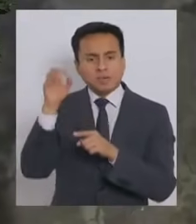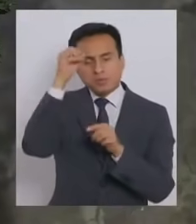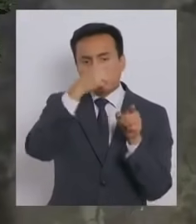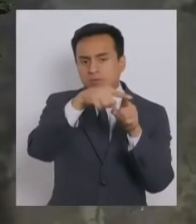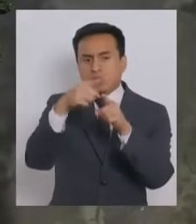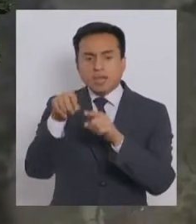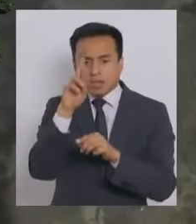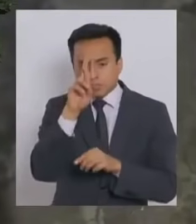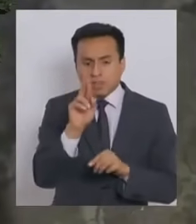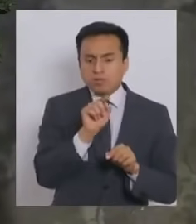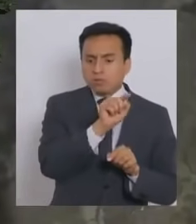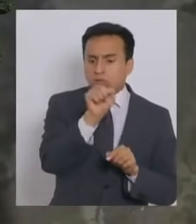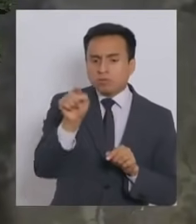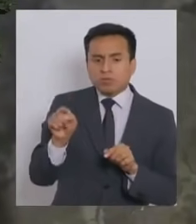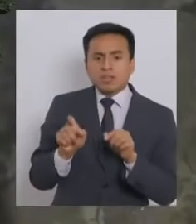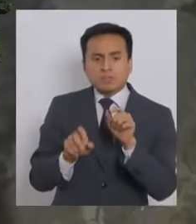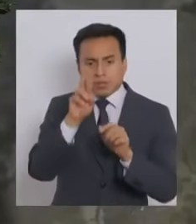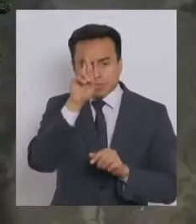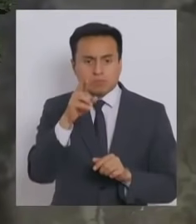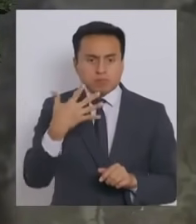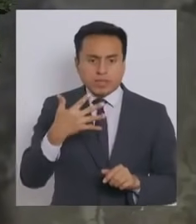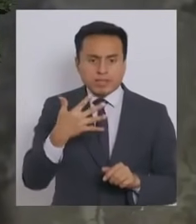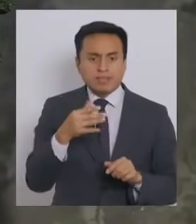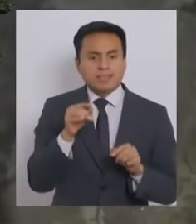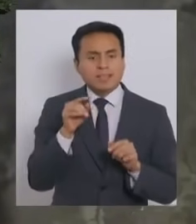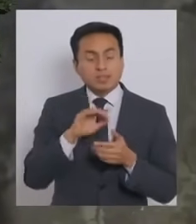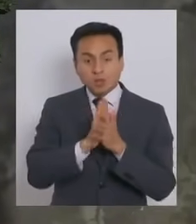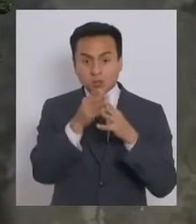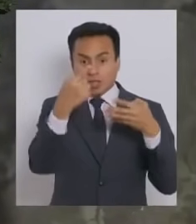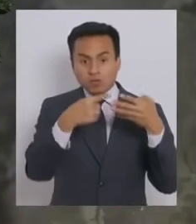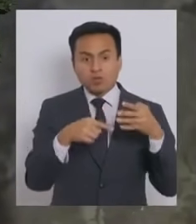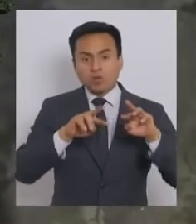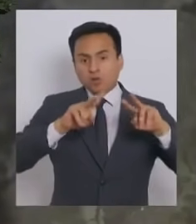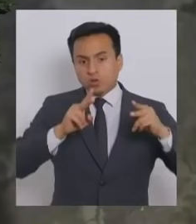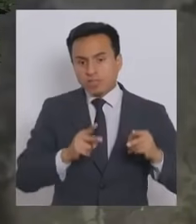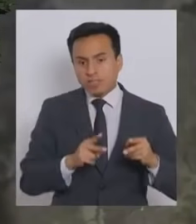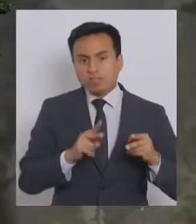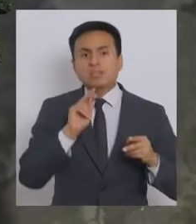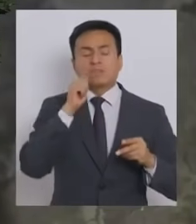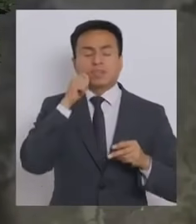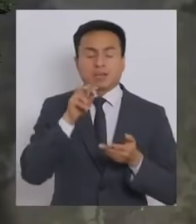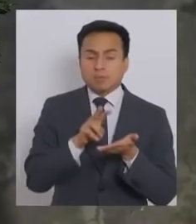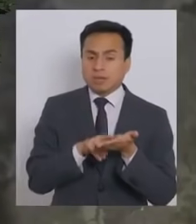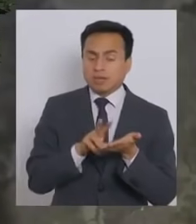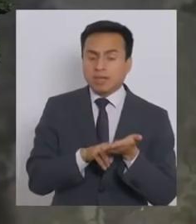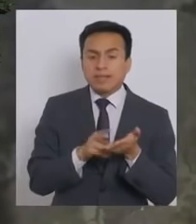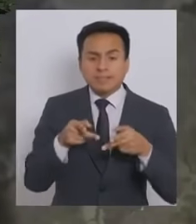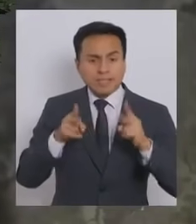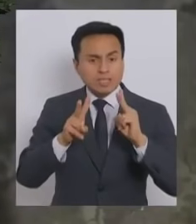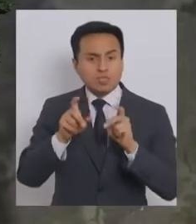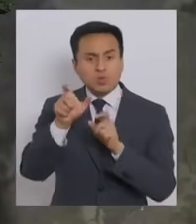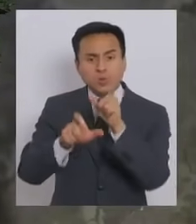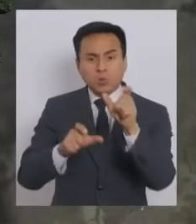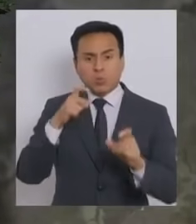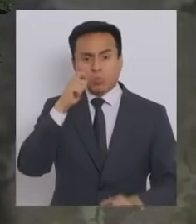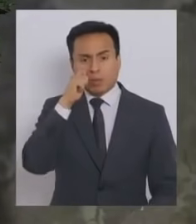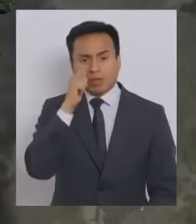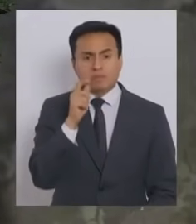el respeto por el otro, y esperamos que todos esos conceptos, que son más que conceptos, son verdaderos derechos humanos que